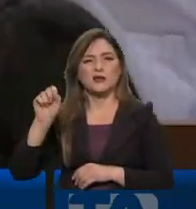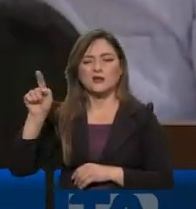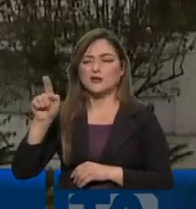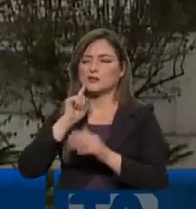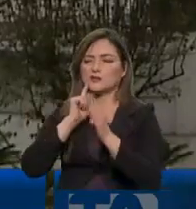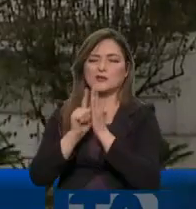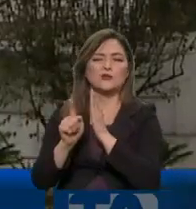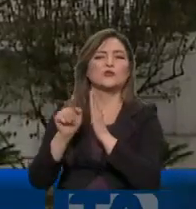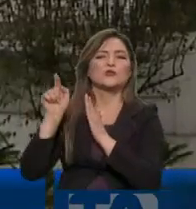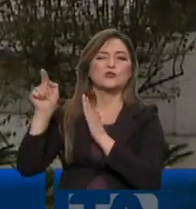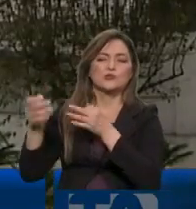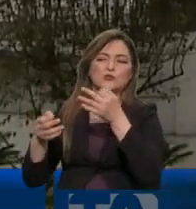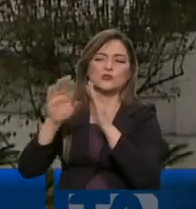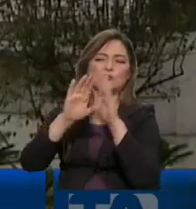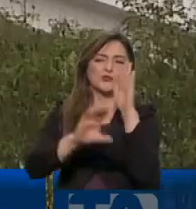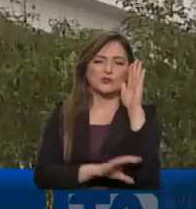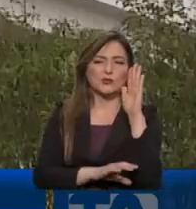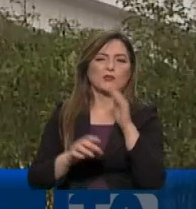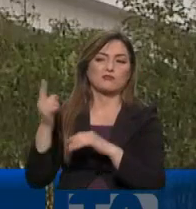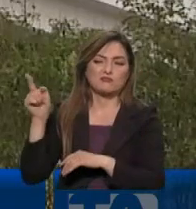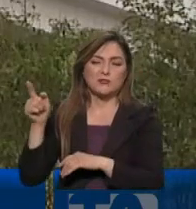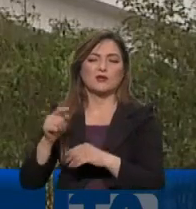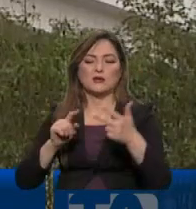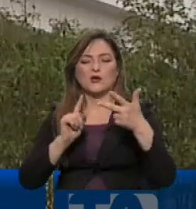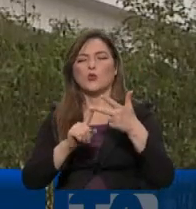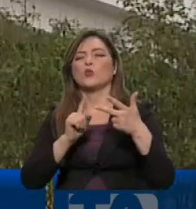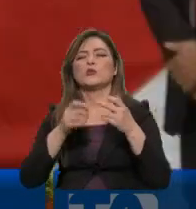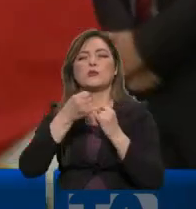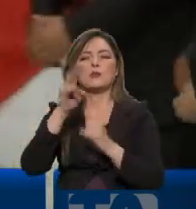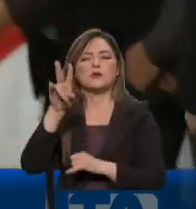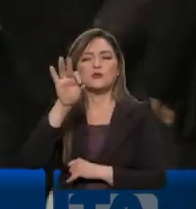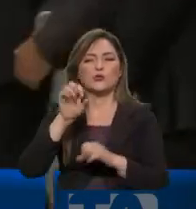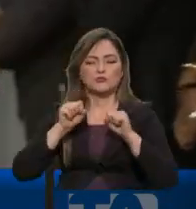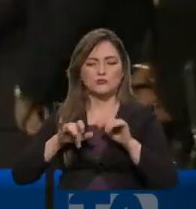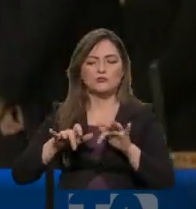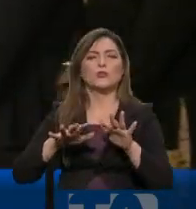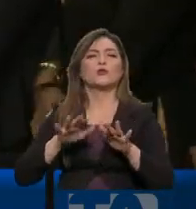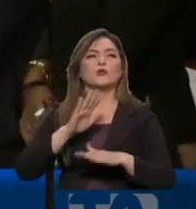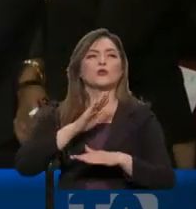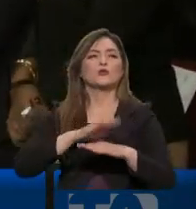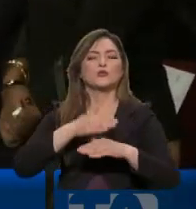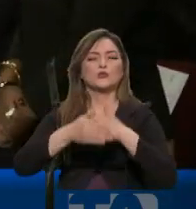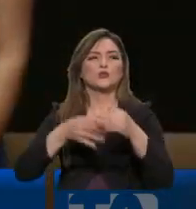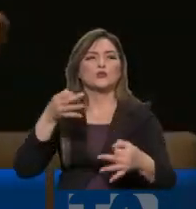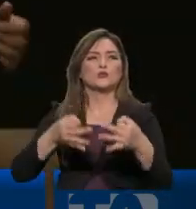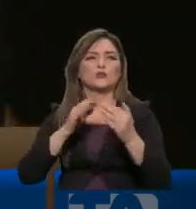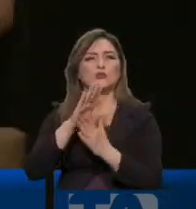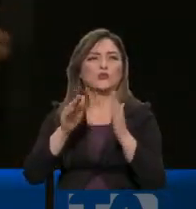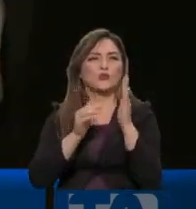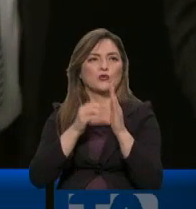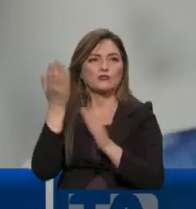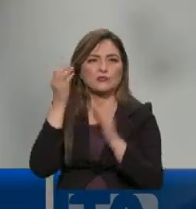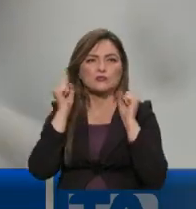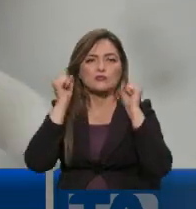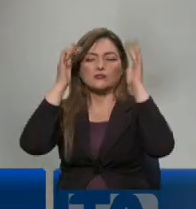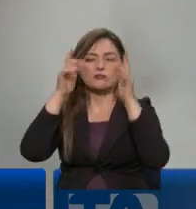Mónica Sandoval en la Corte Constitucional. Y finalmente, el 29 de septiembre, será la audiencia de juicio en contra de Jorge